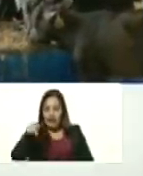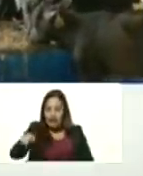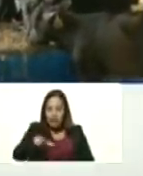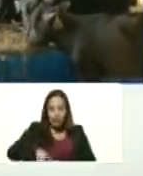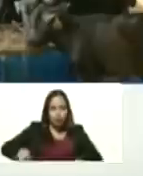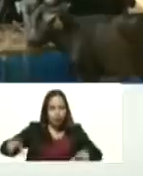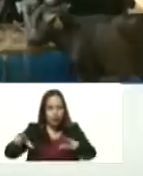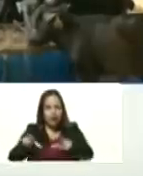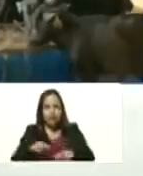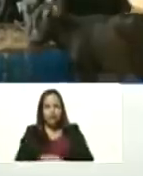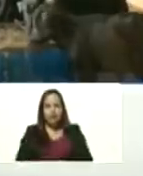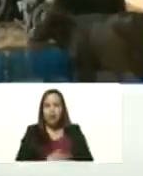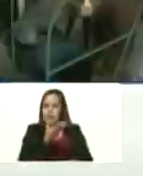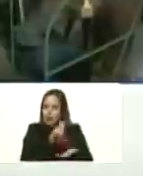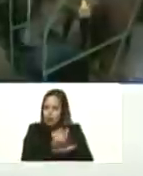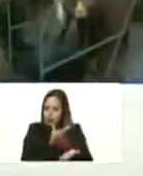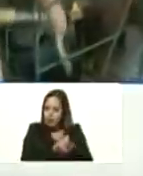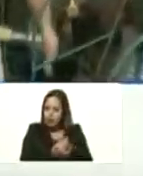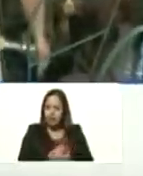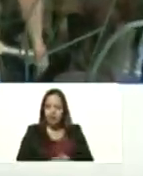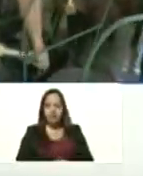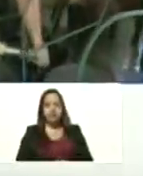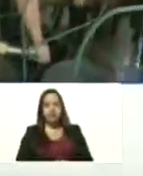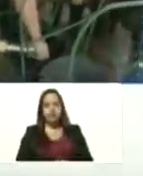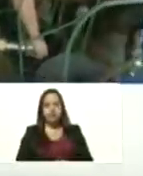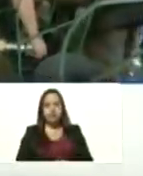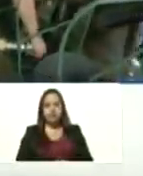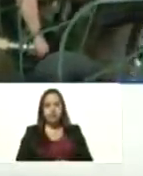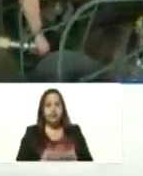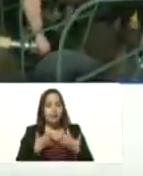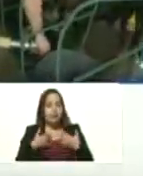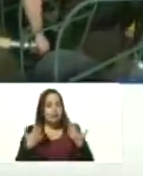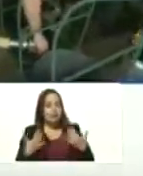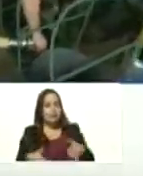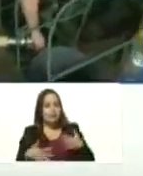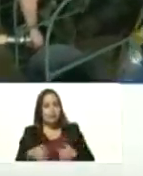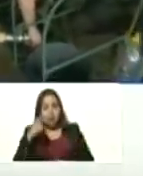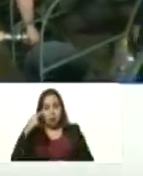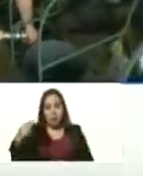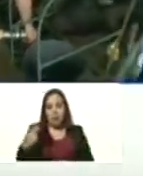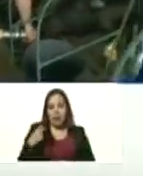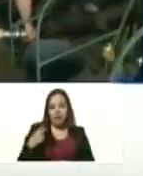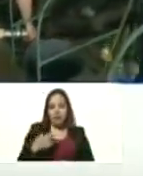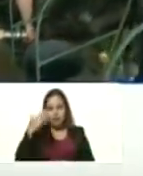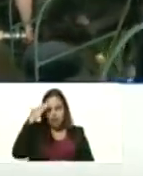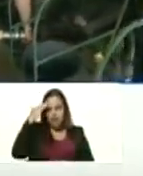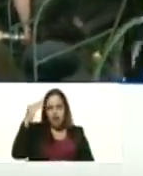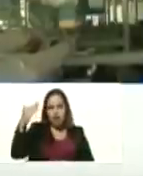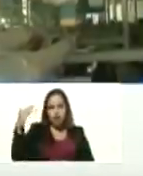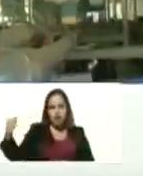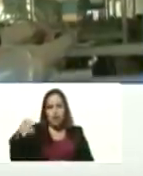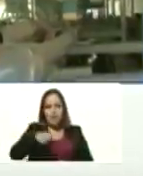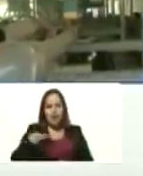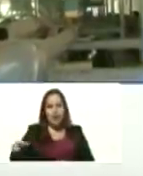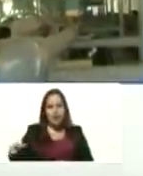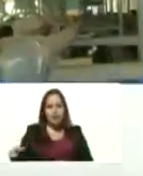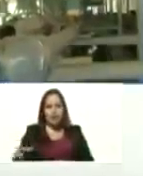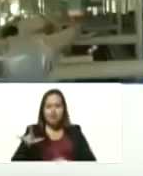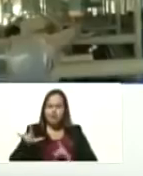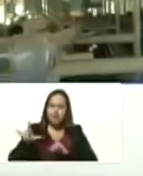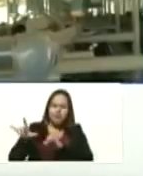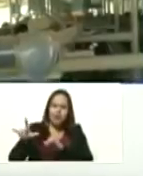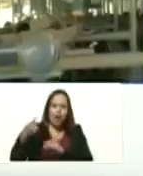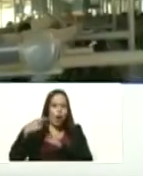en maturín perdón a que me ven mis saludos pues a nuestros compatriotas queridos compatriotas